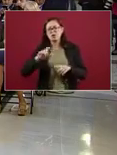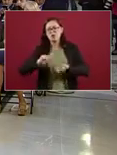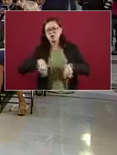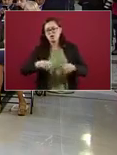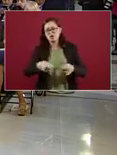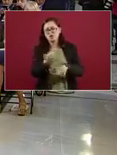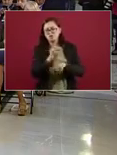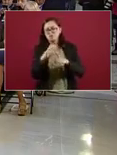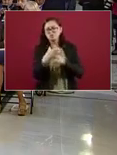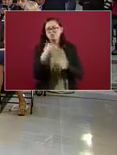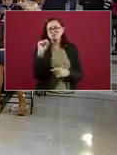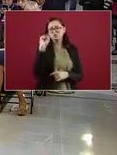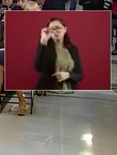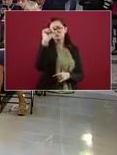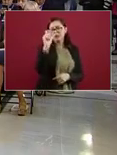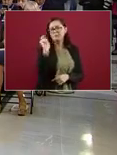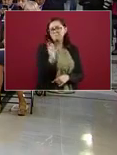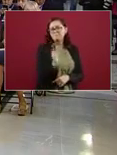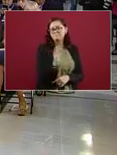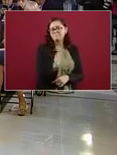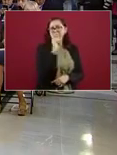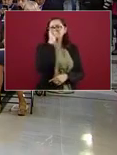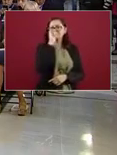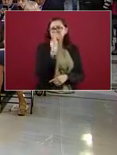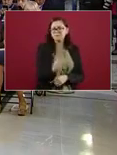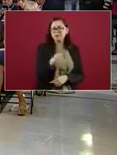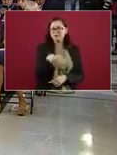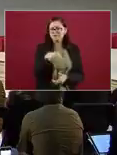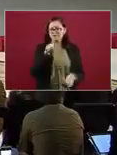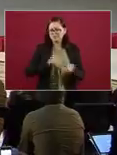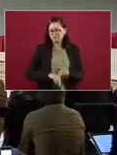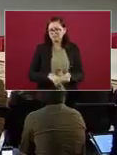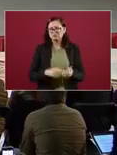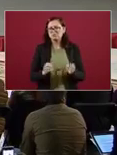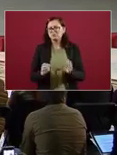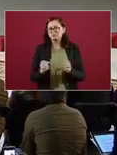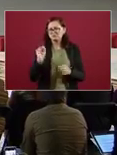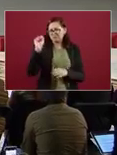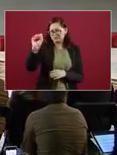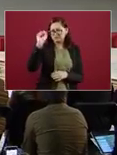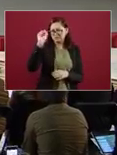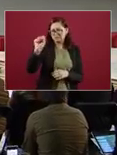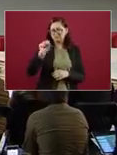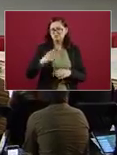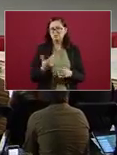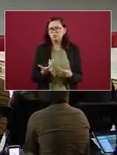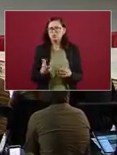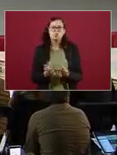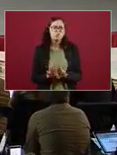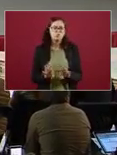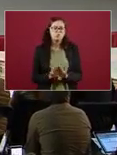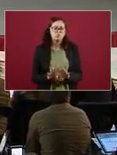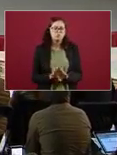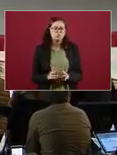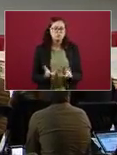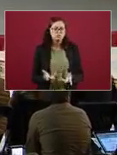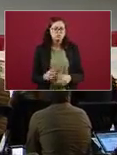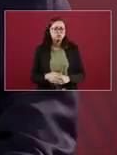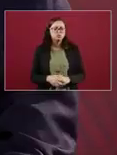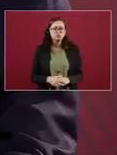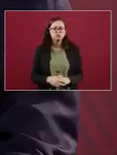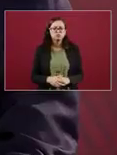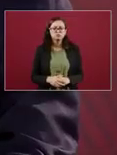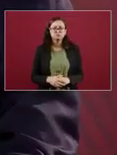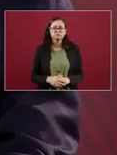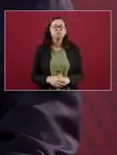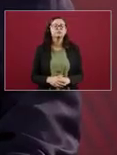reciban un sueldo del Estado mientras estén en estas funciones dentro de su sindicato? Todo lo que esté